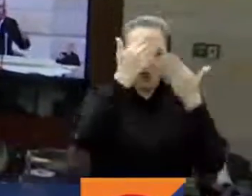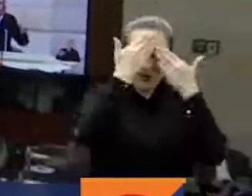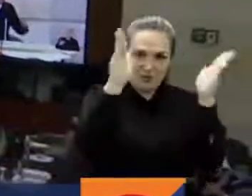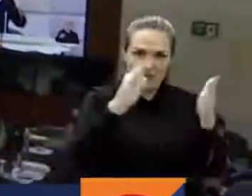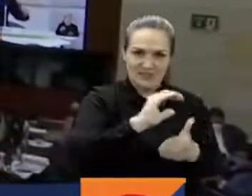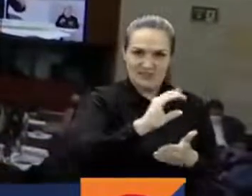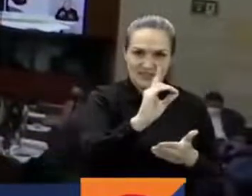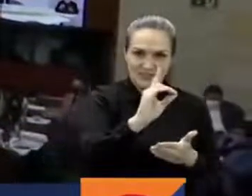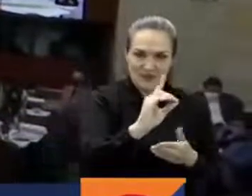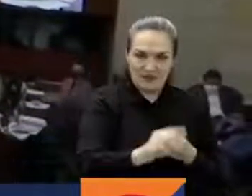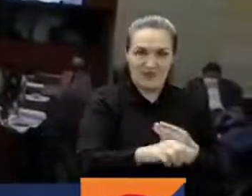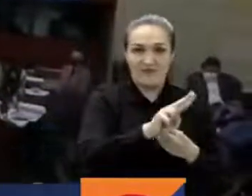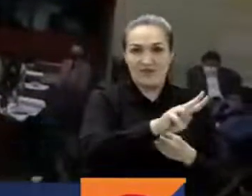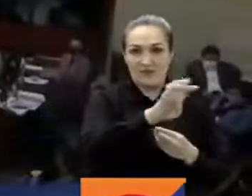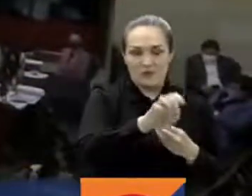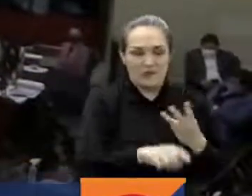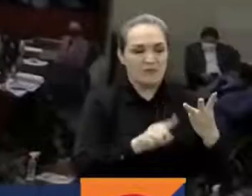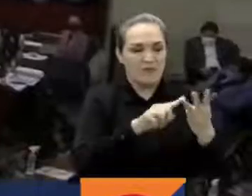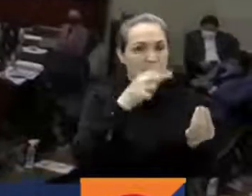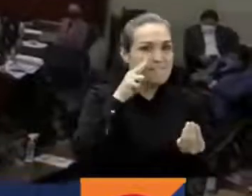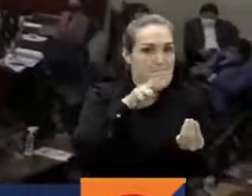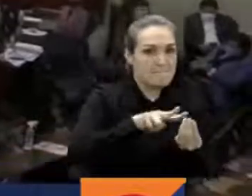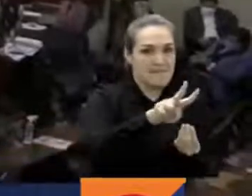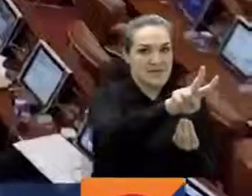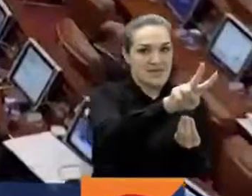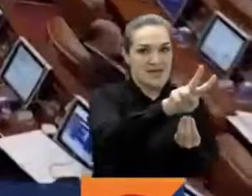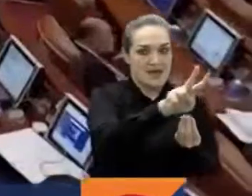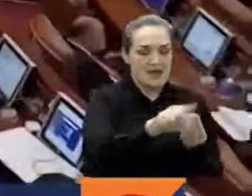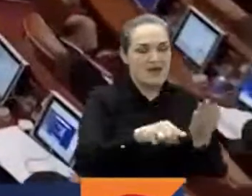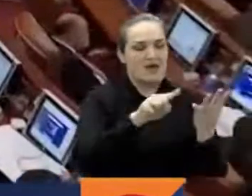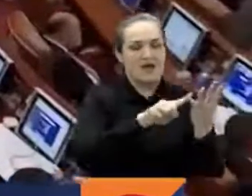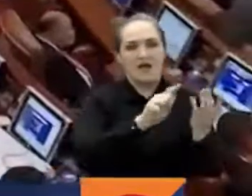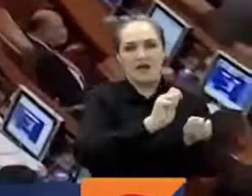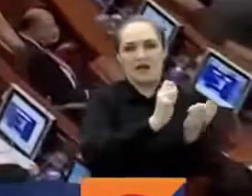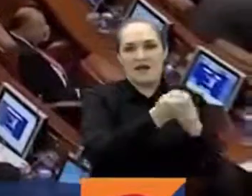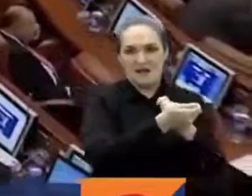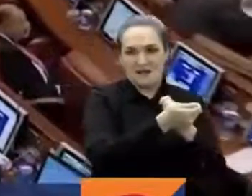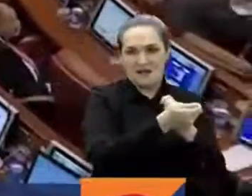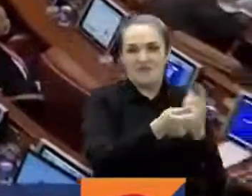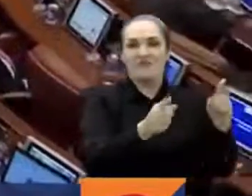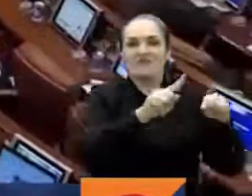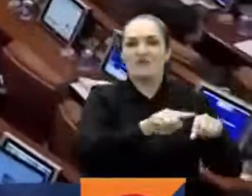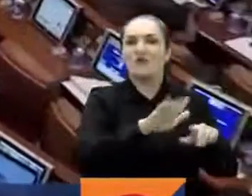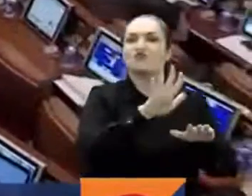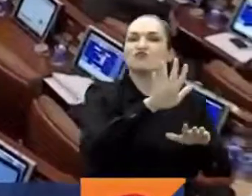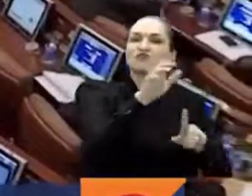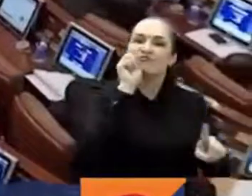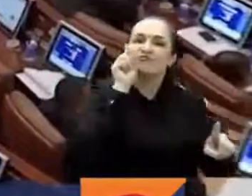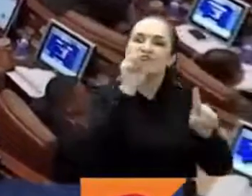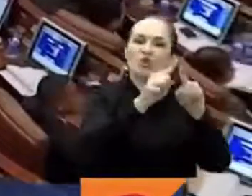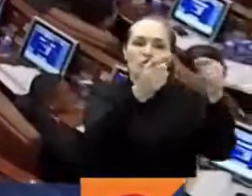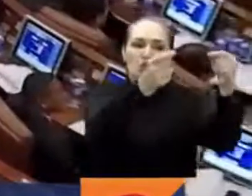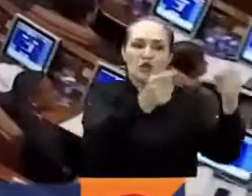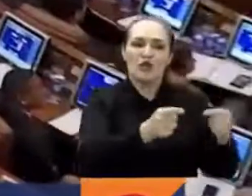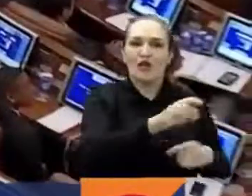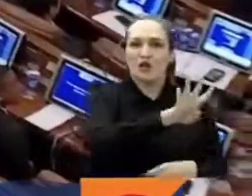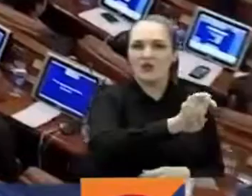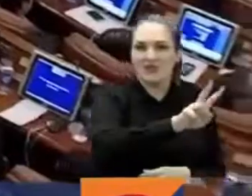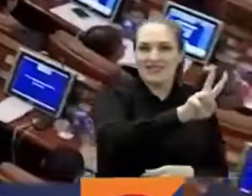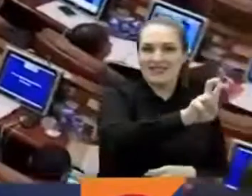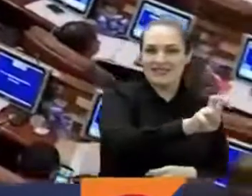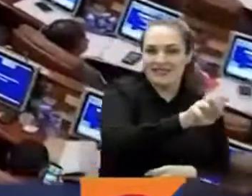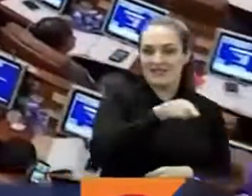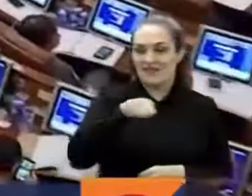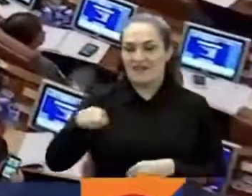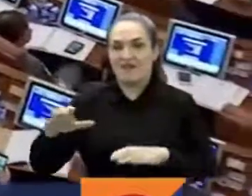el Partido Mira con una y también Cambio Radical con 27 curules para un total de 97